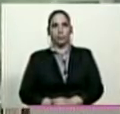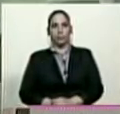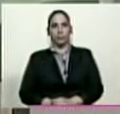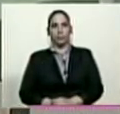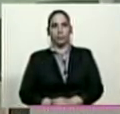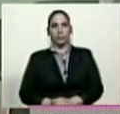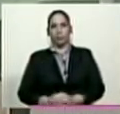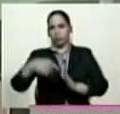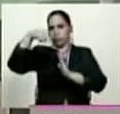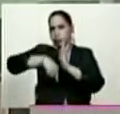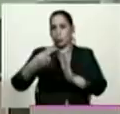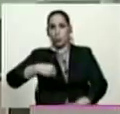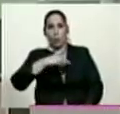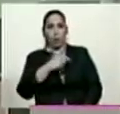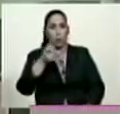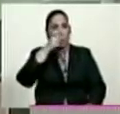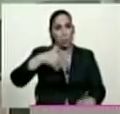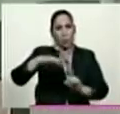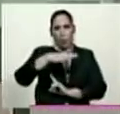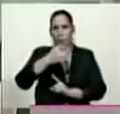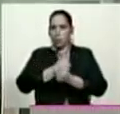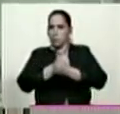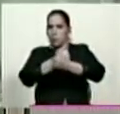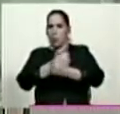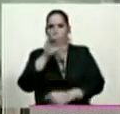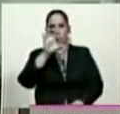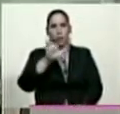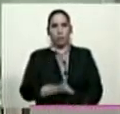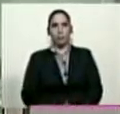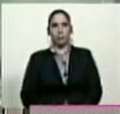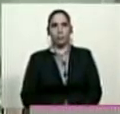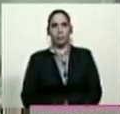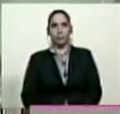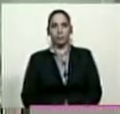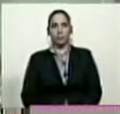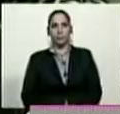profundo por nuestro pueblo, de amor profundo por la patria.